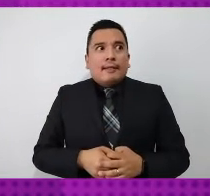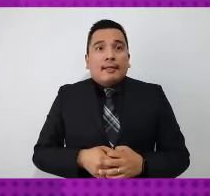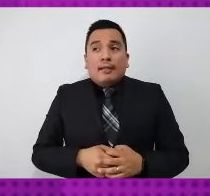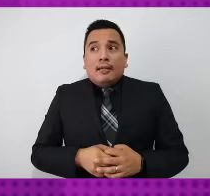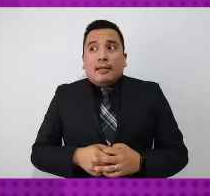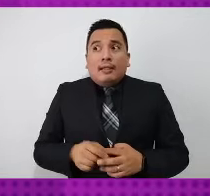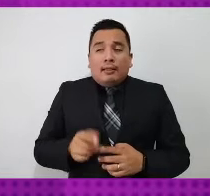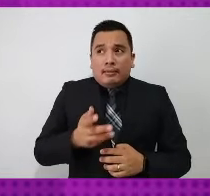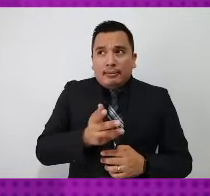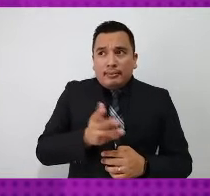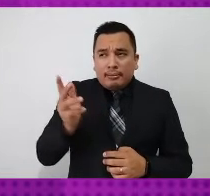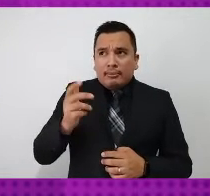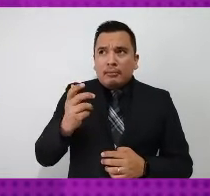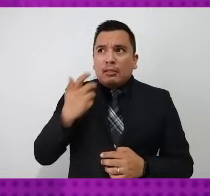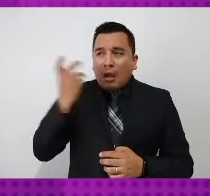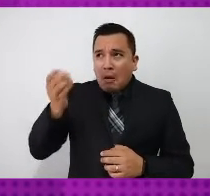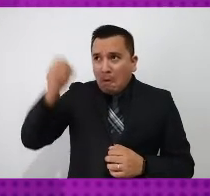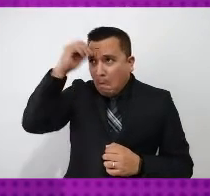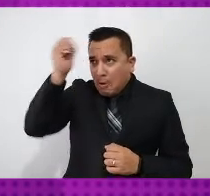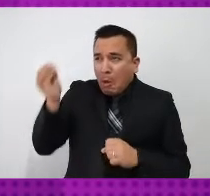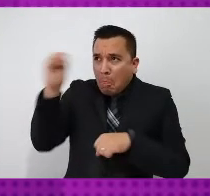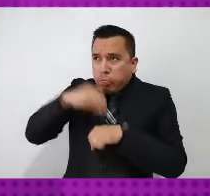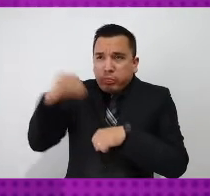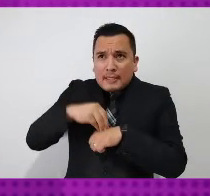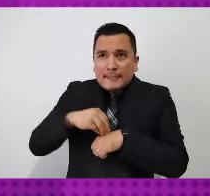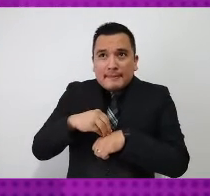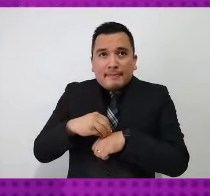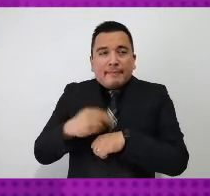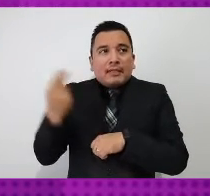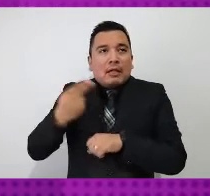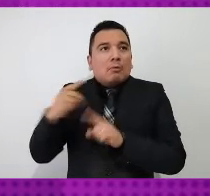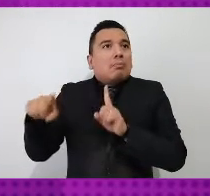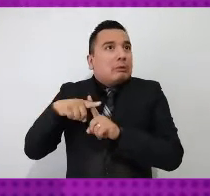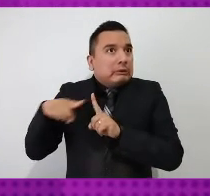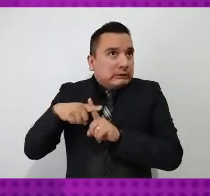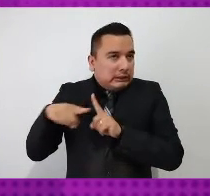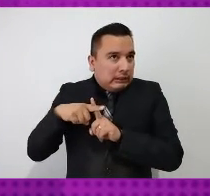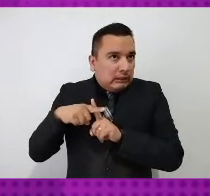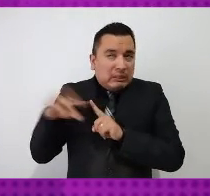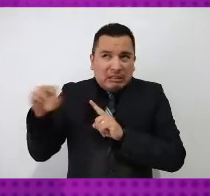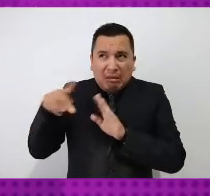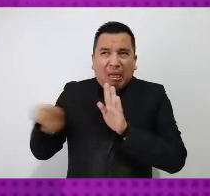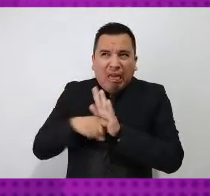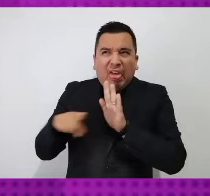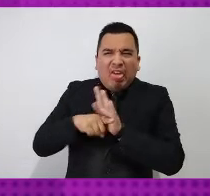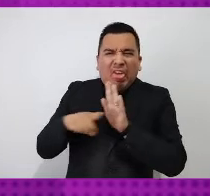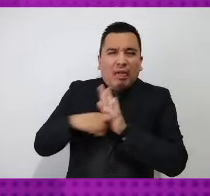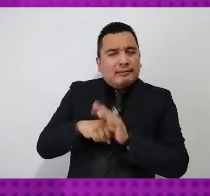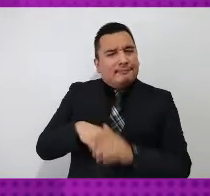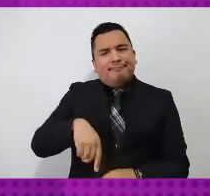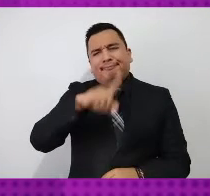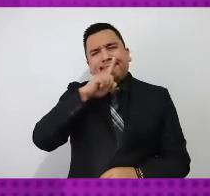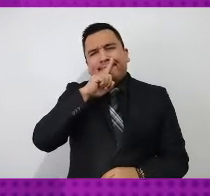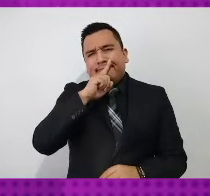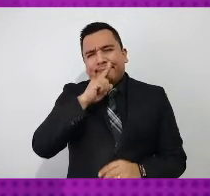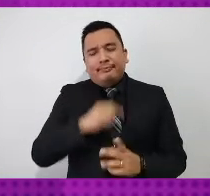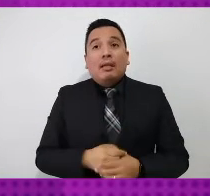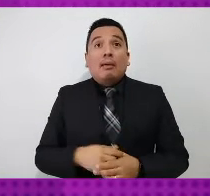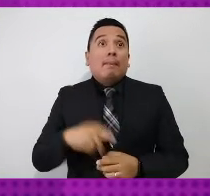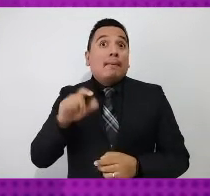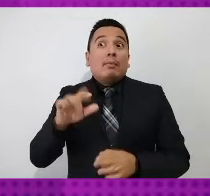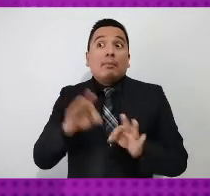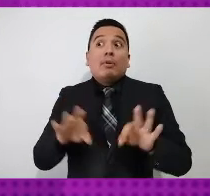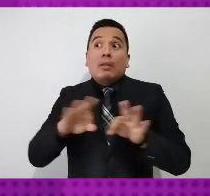constructiva y siempre que esté acompañada con propuestas porque también el atacar sin fundamento él